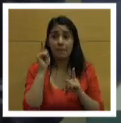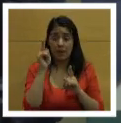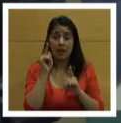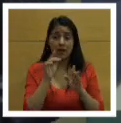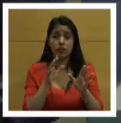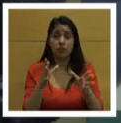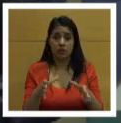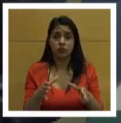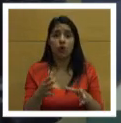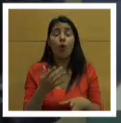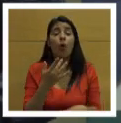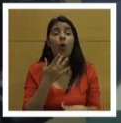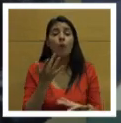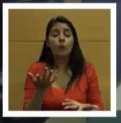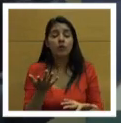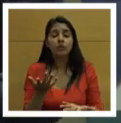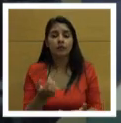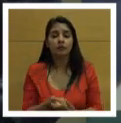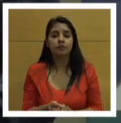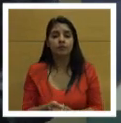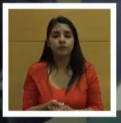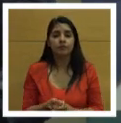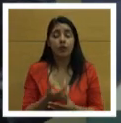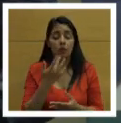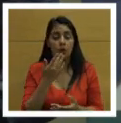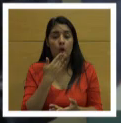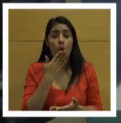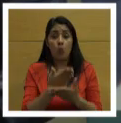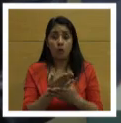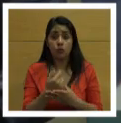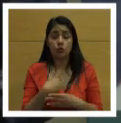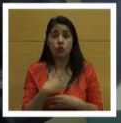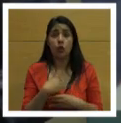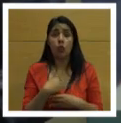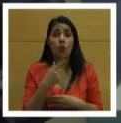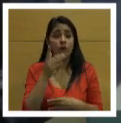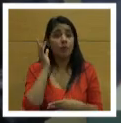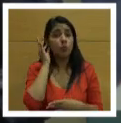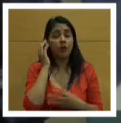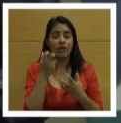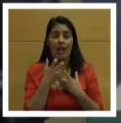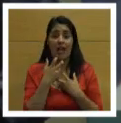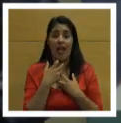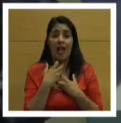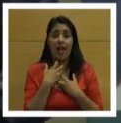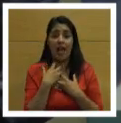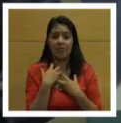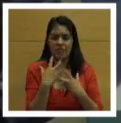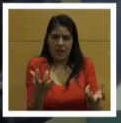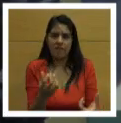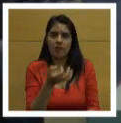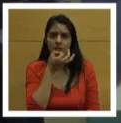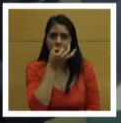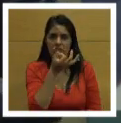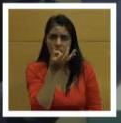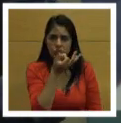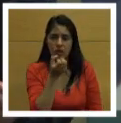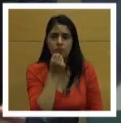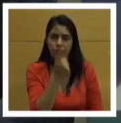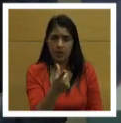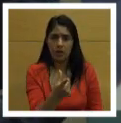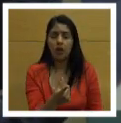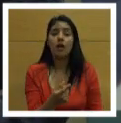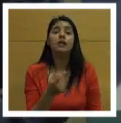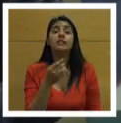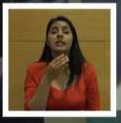casos, porque obviamente cuando una mujer se atreve a denunciar, realmente es un paso muy importante. Muchas mujeres, y estadísticamente